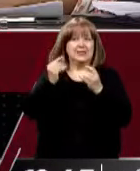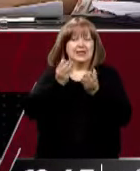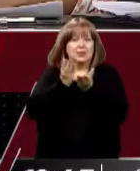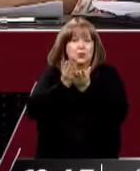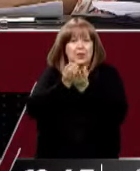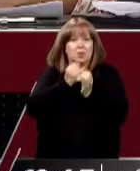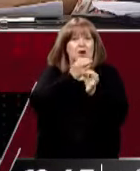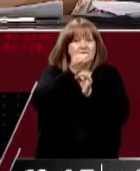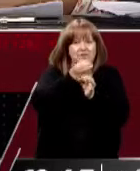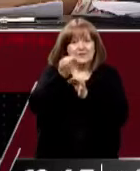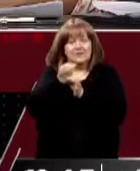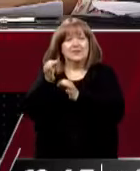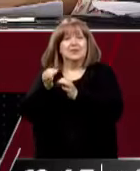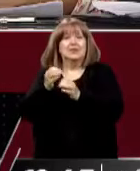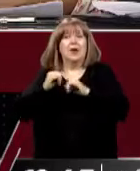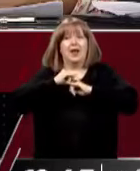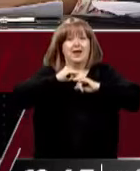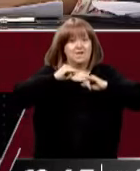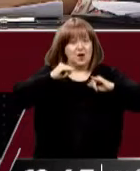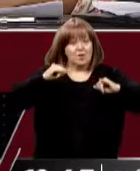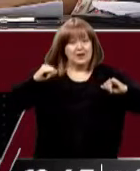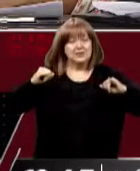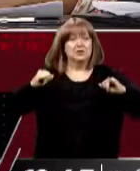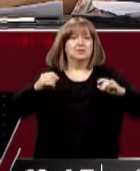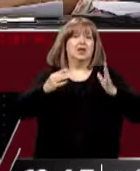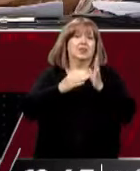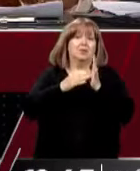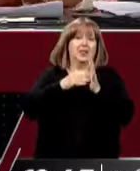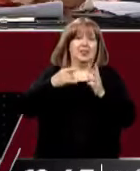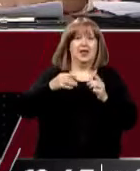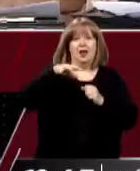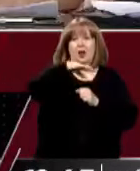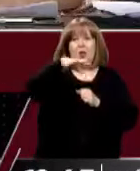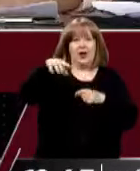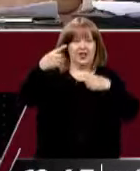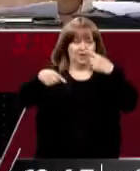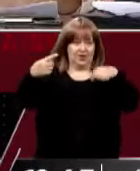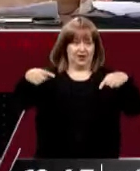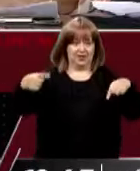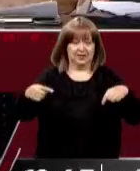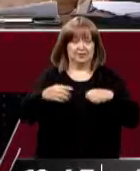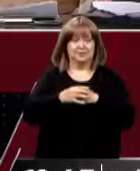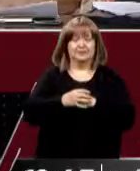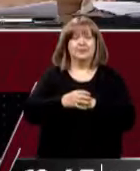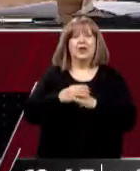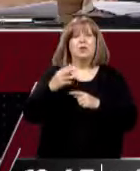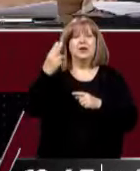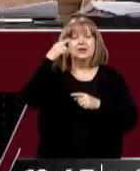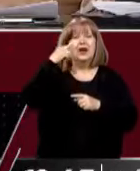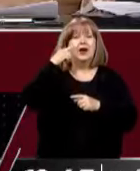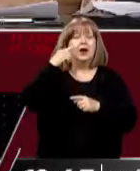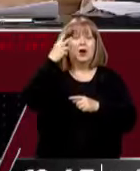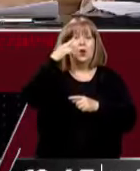justamente información para tener en cuenta, digamos, en distintos lugares. Por eso también tengo información de comunidades de Huichi,